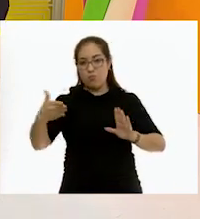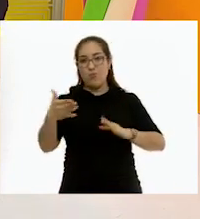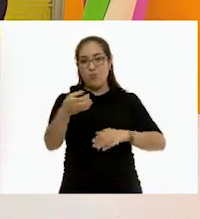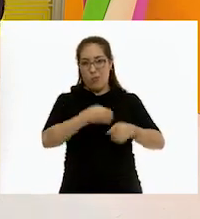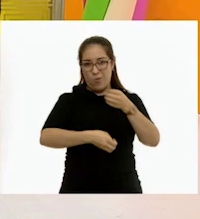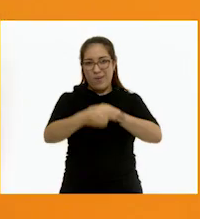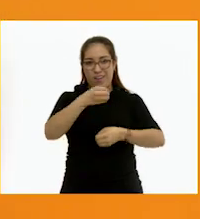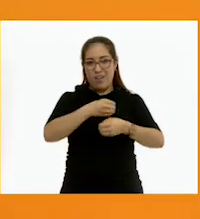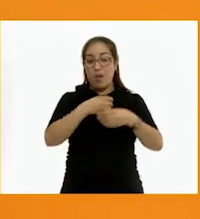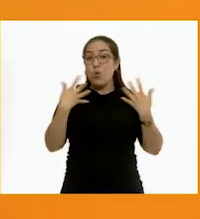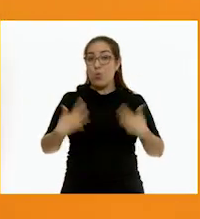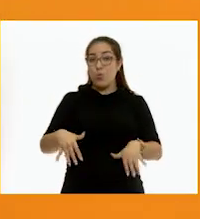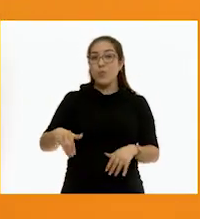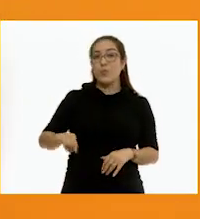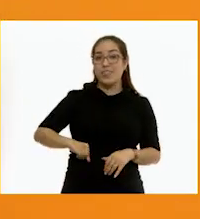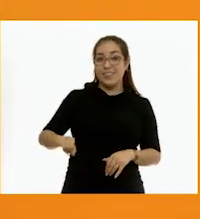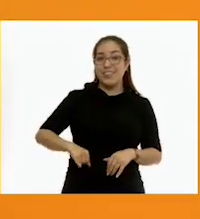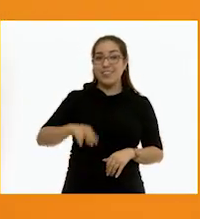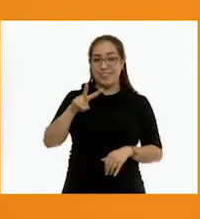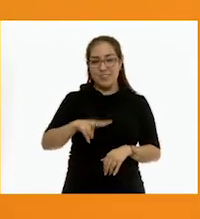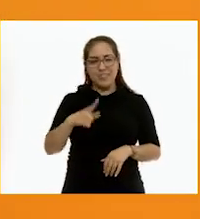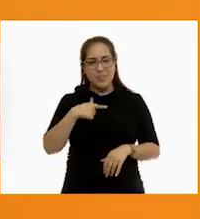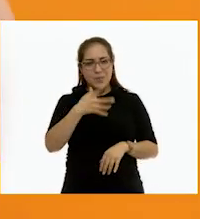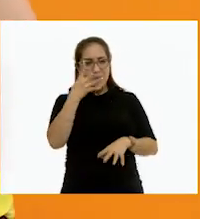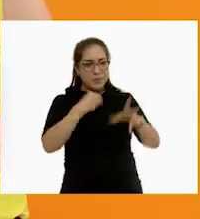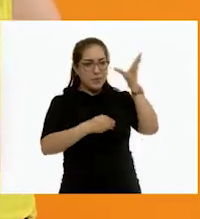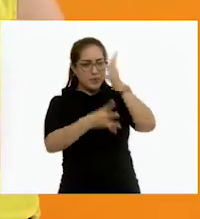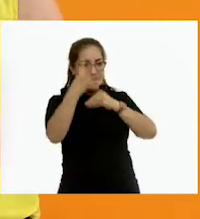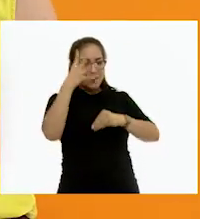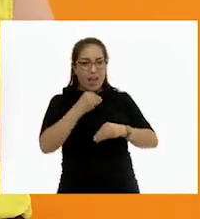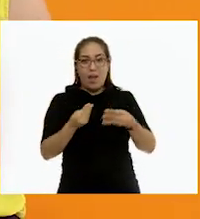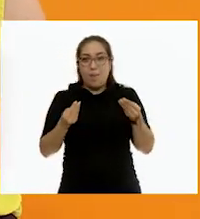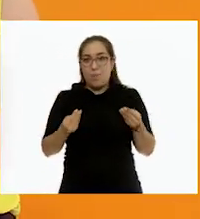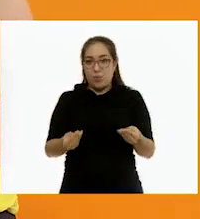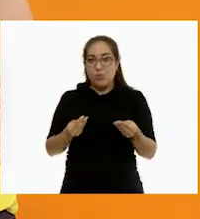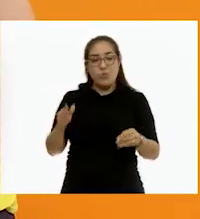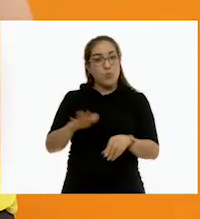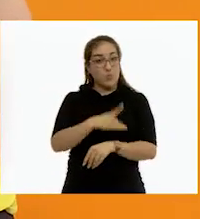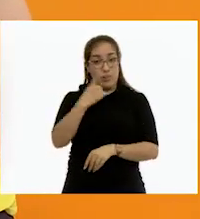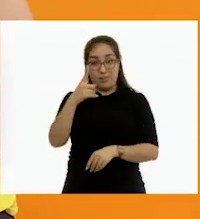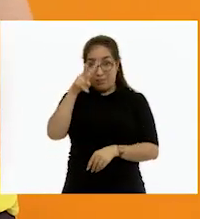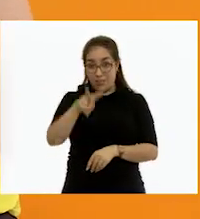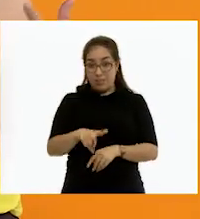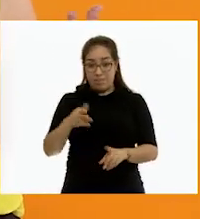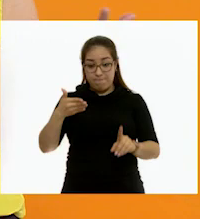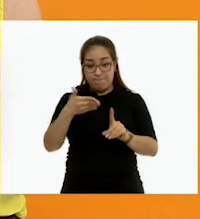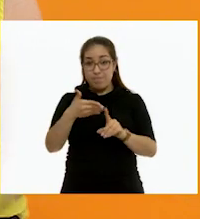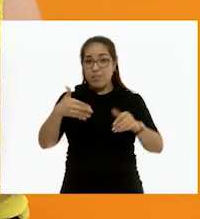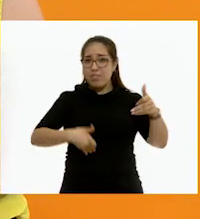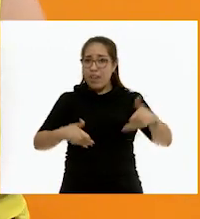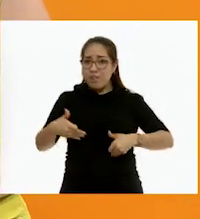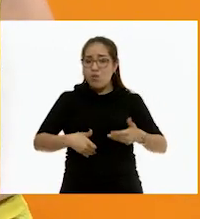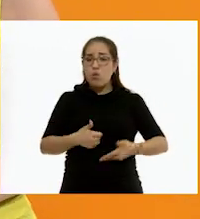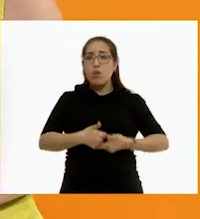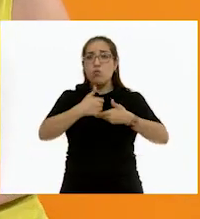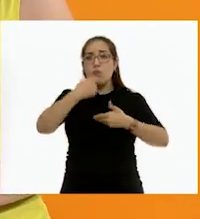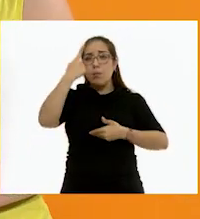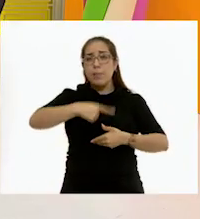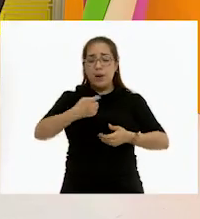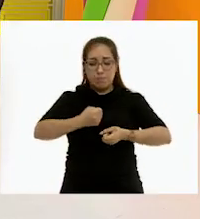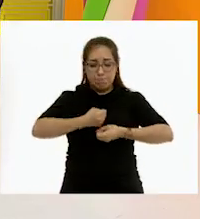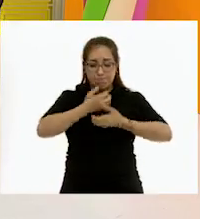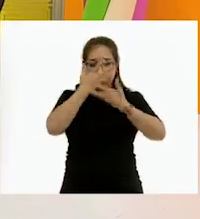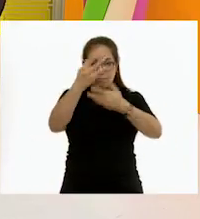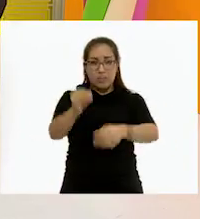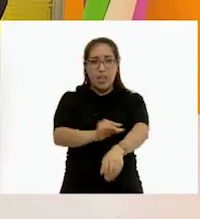Está muy interesante y he aprendido muchísimo porque creo que el teatro nos ayuda a expresar nuestras emociones. Así